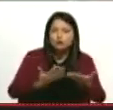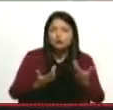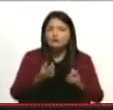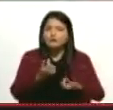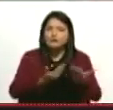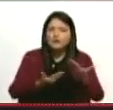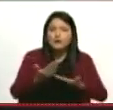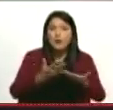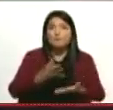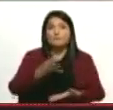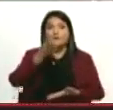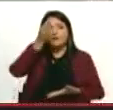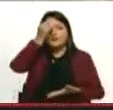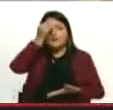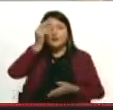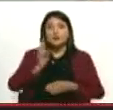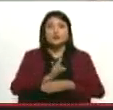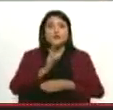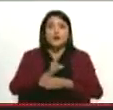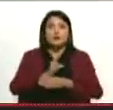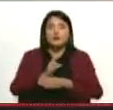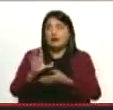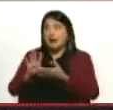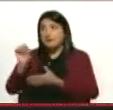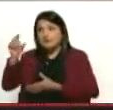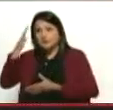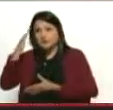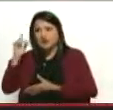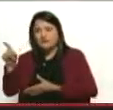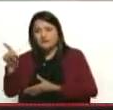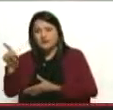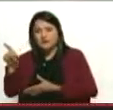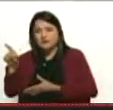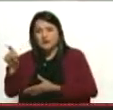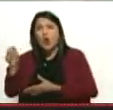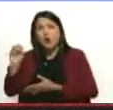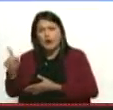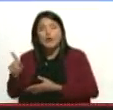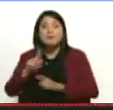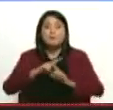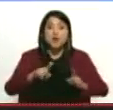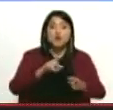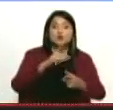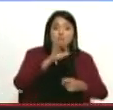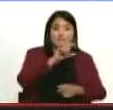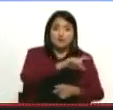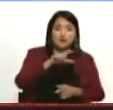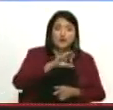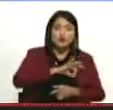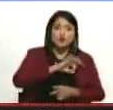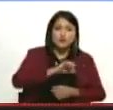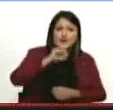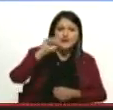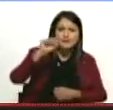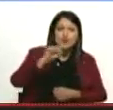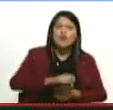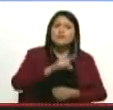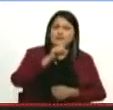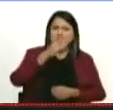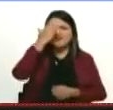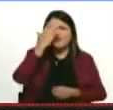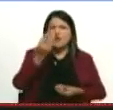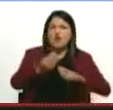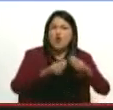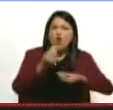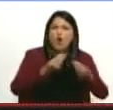no solo los capitalistas tienen que saber sobre dinero los socialistas También tenemos que saber cómo manejar adecuadamente el dinero